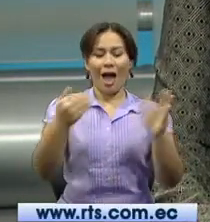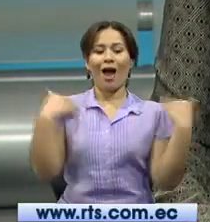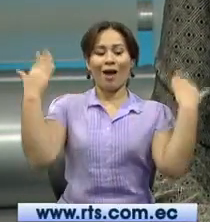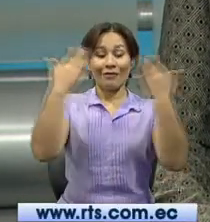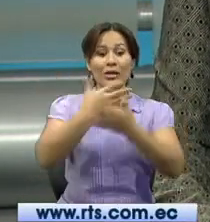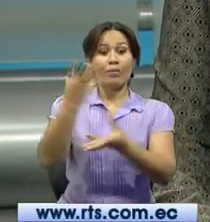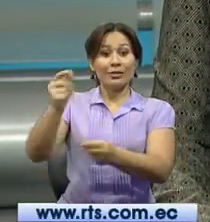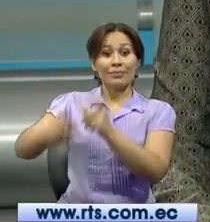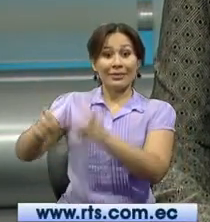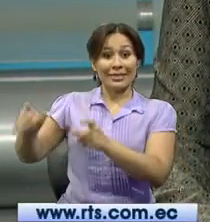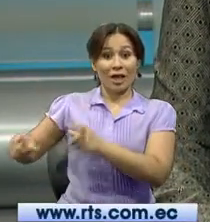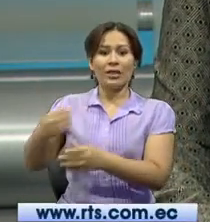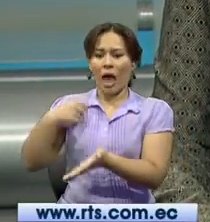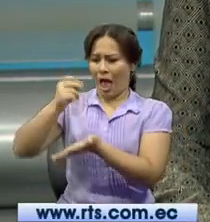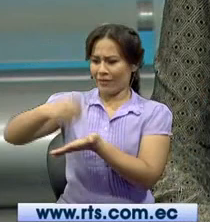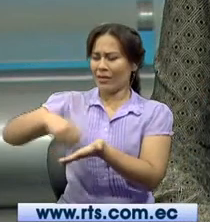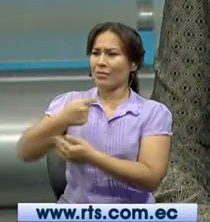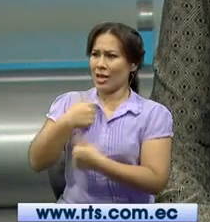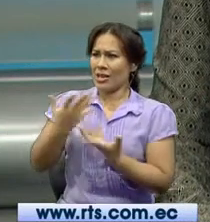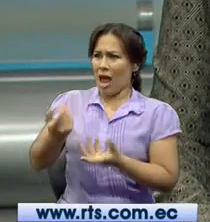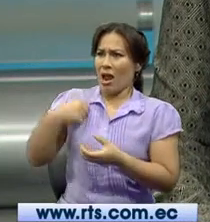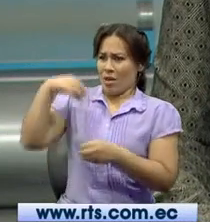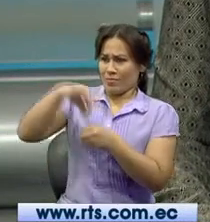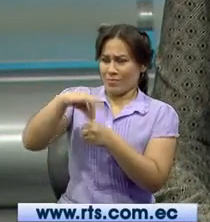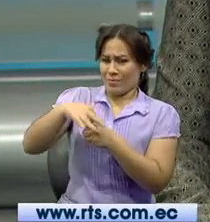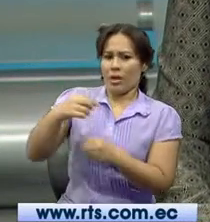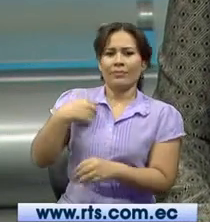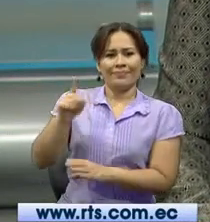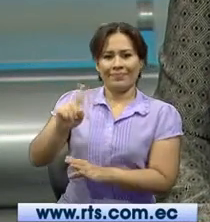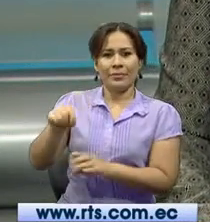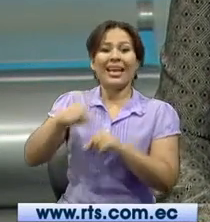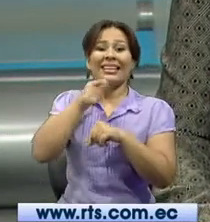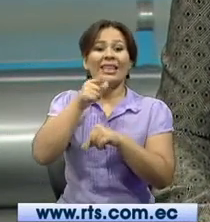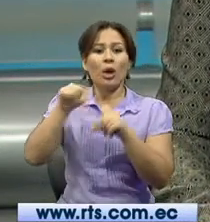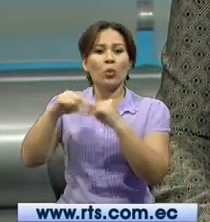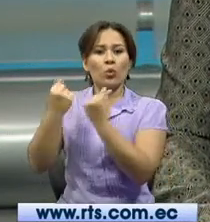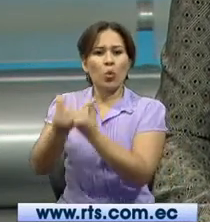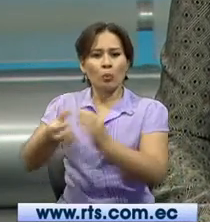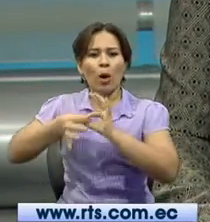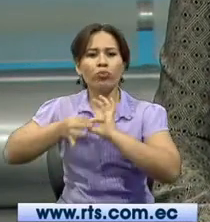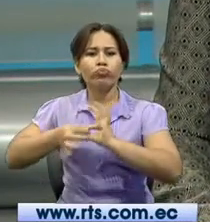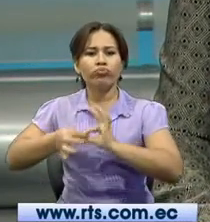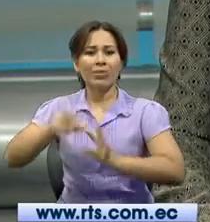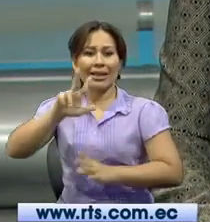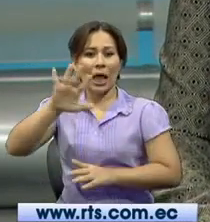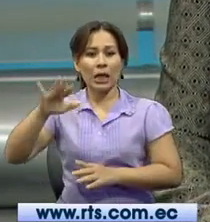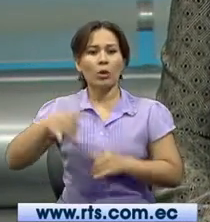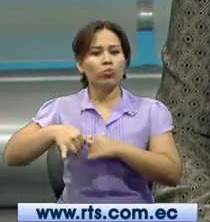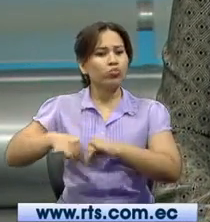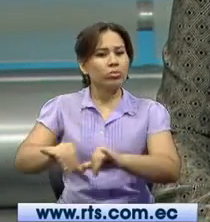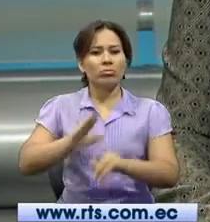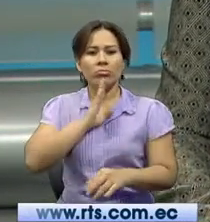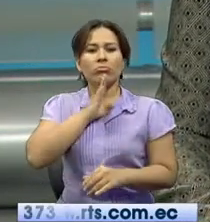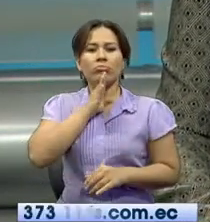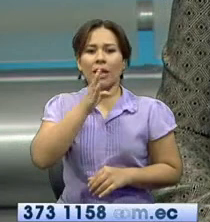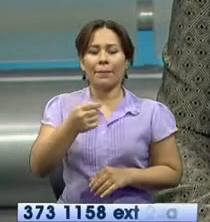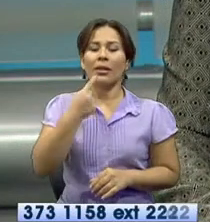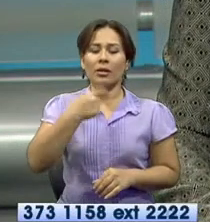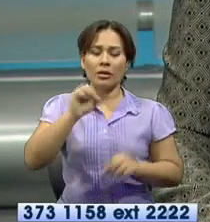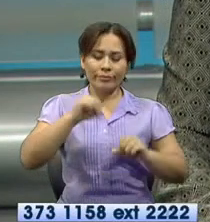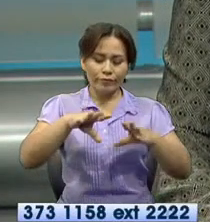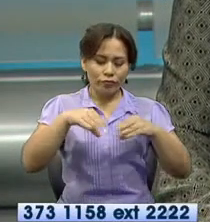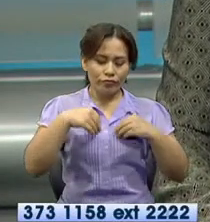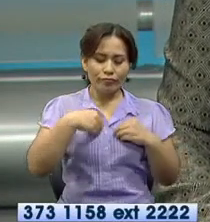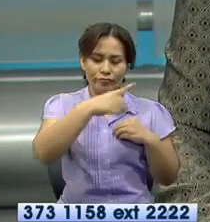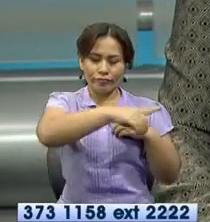que se está tramitando en el Consejo Electoral. Quienes integran el colectivo Rafael Contigo Siempre afirman que aceptan la decisión del